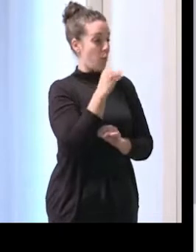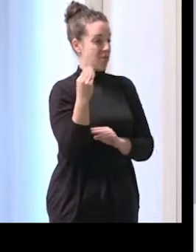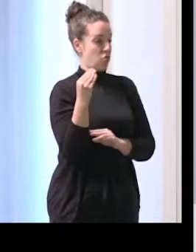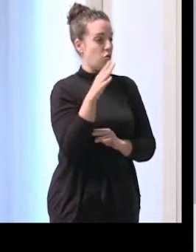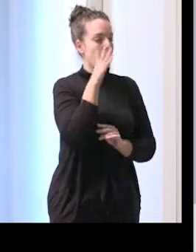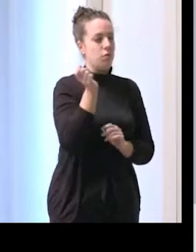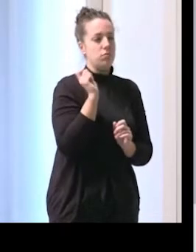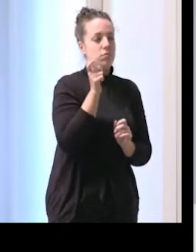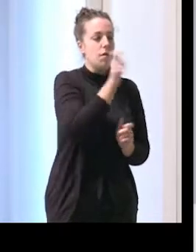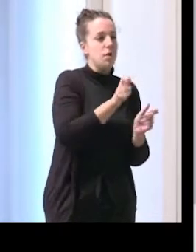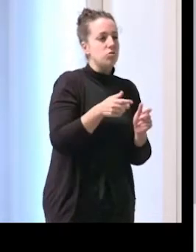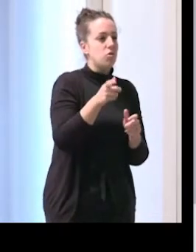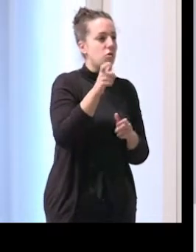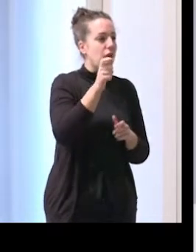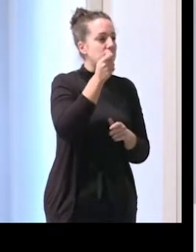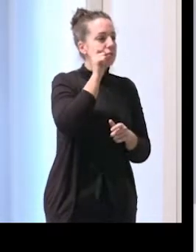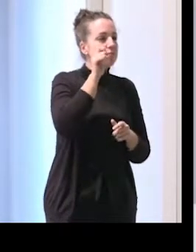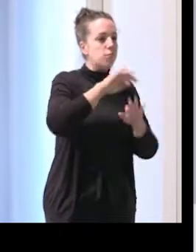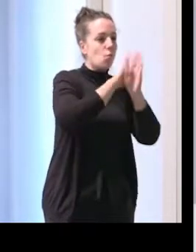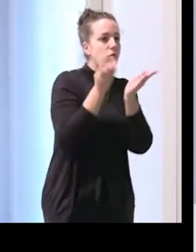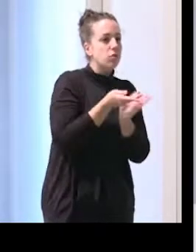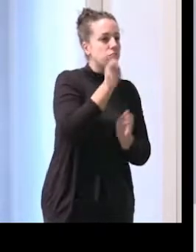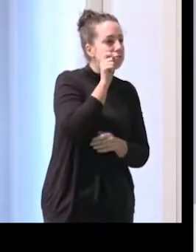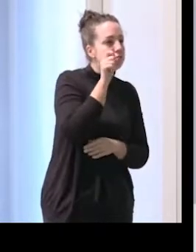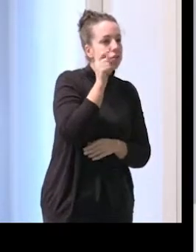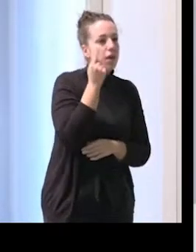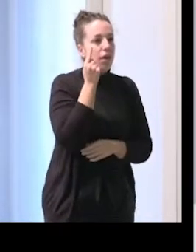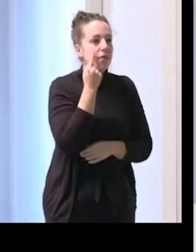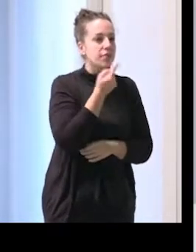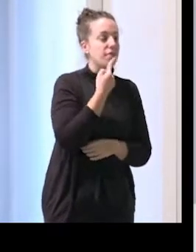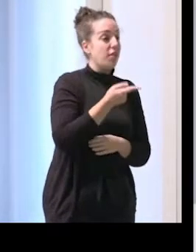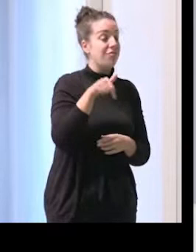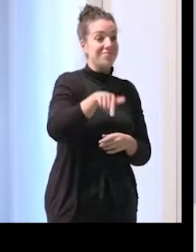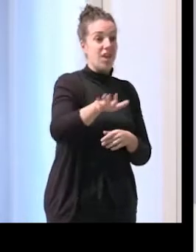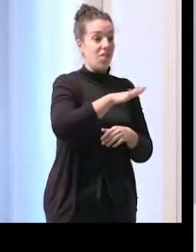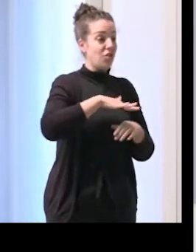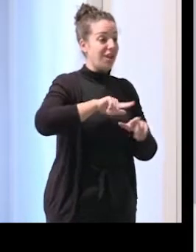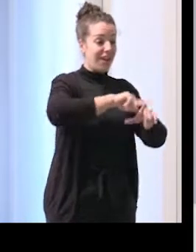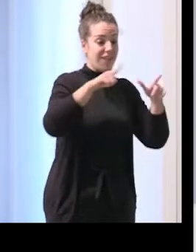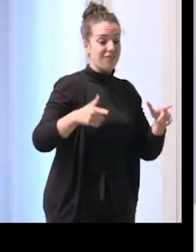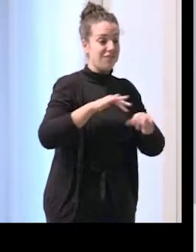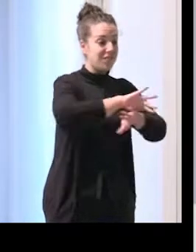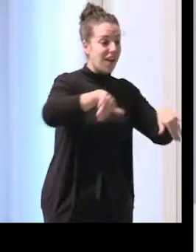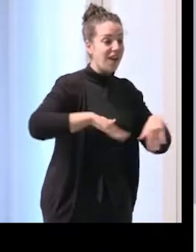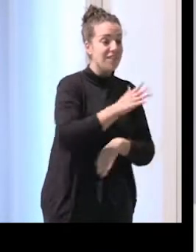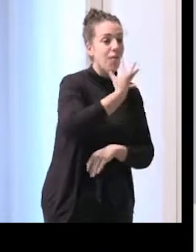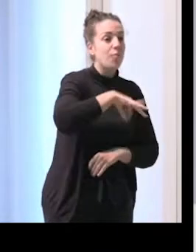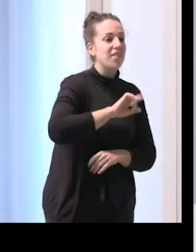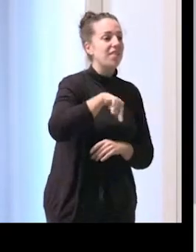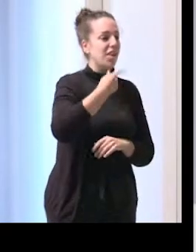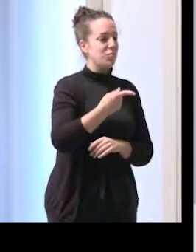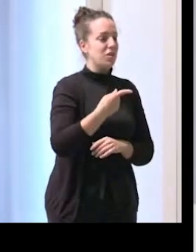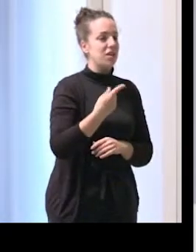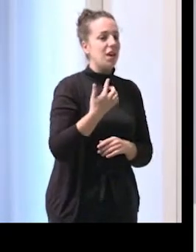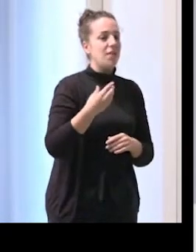han recorrido parajes del mundo describiendo que han encontrado estos lugares donde uno se podía bañar y de nuevo recuperar